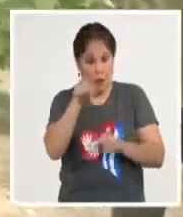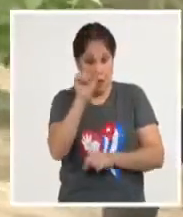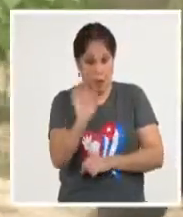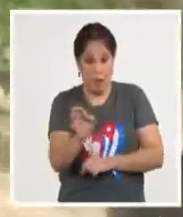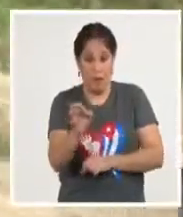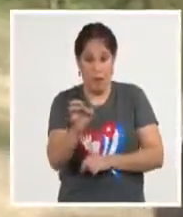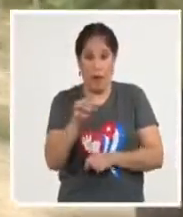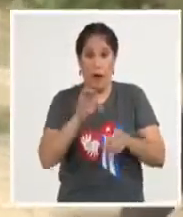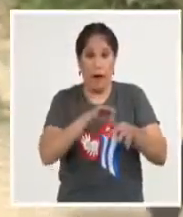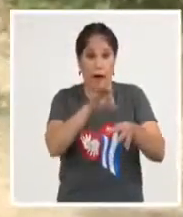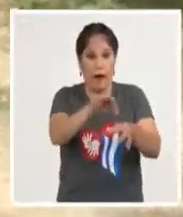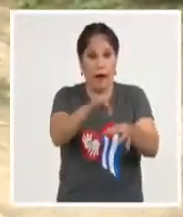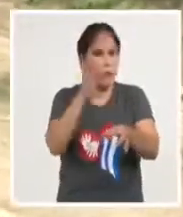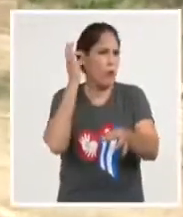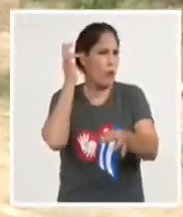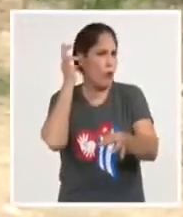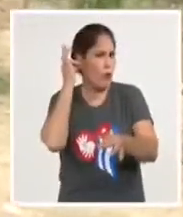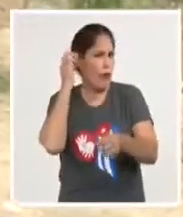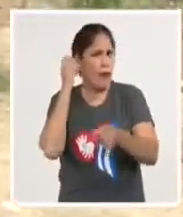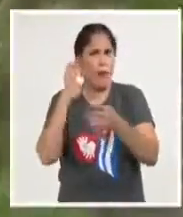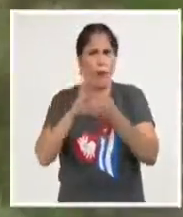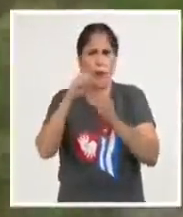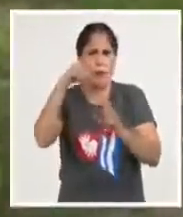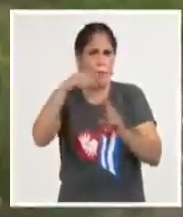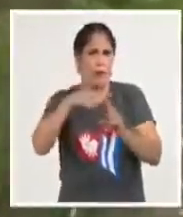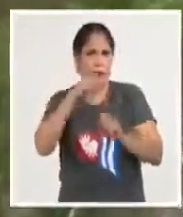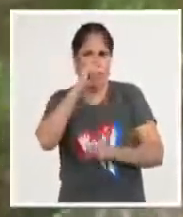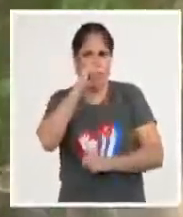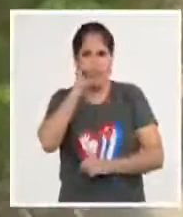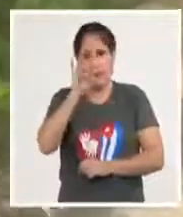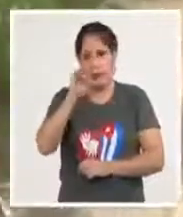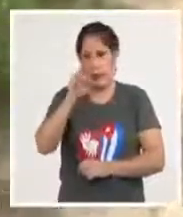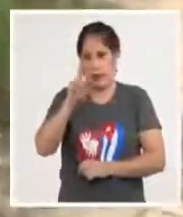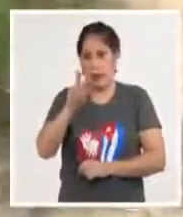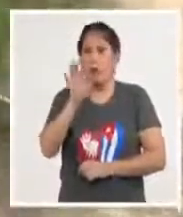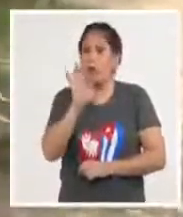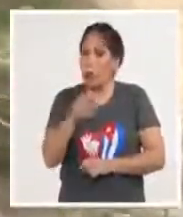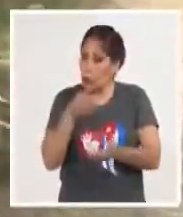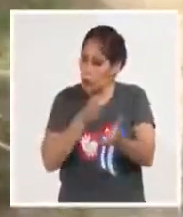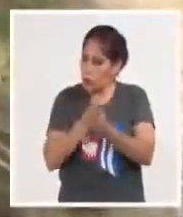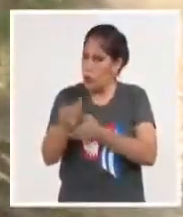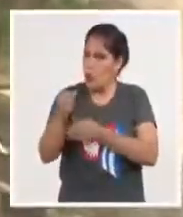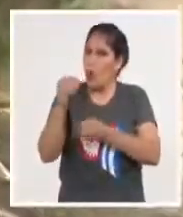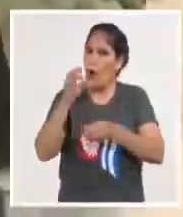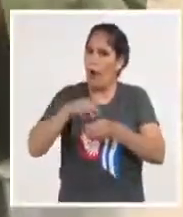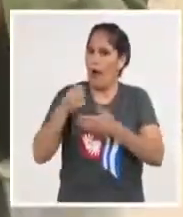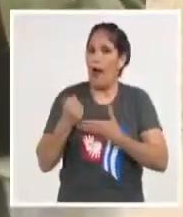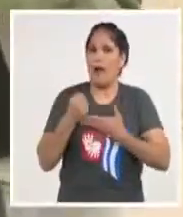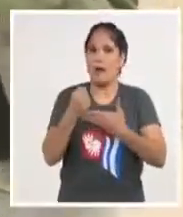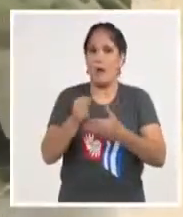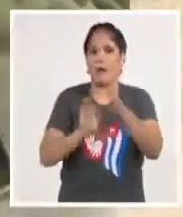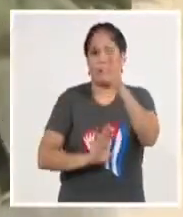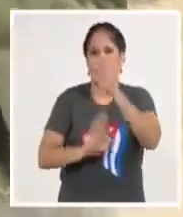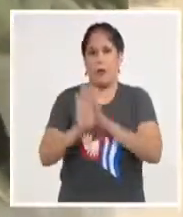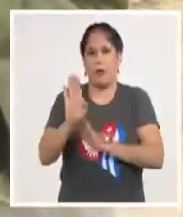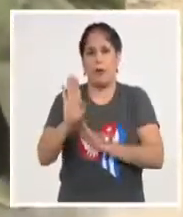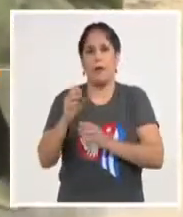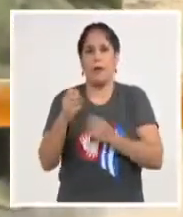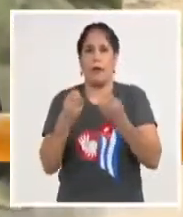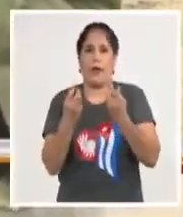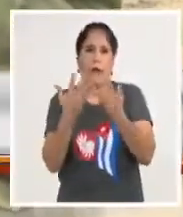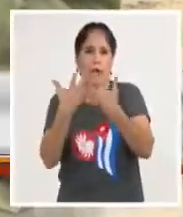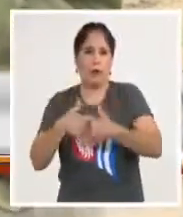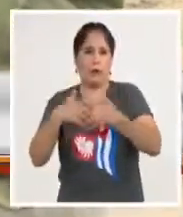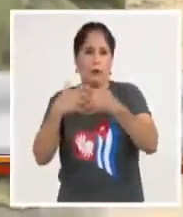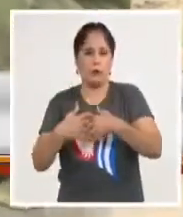campo encontramos a Rosa, una guantanamera de 72 años que a su edad aún sigue aportando al país. Significa bastante